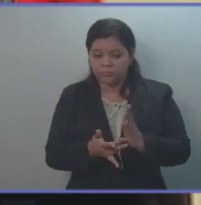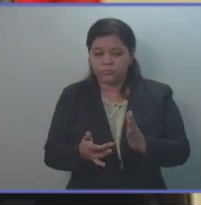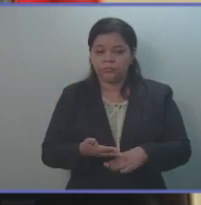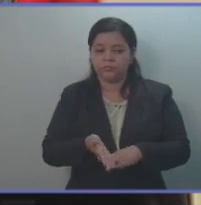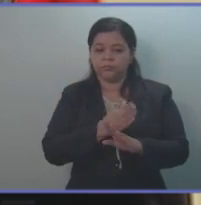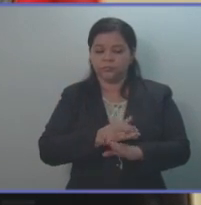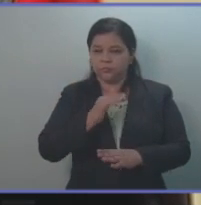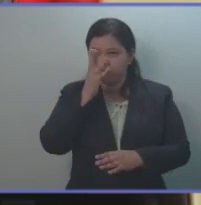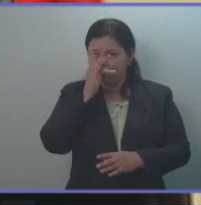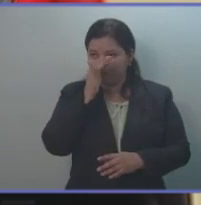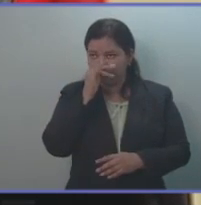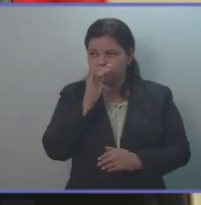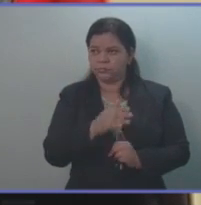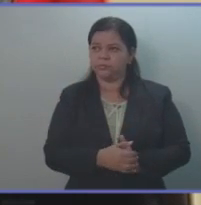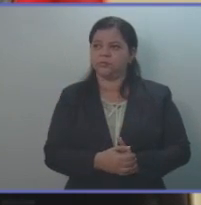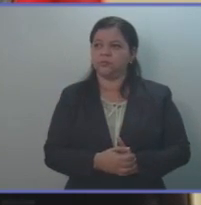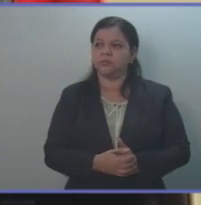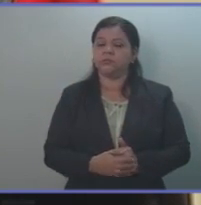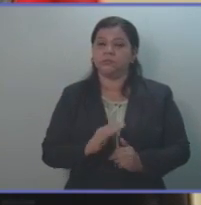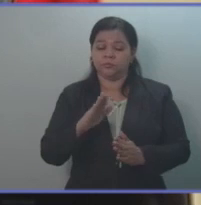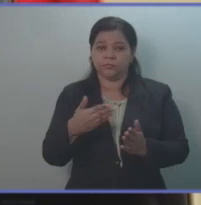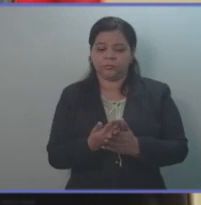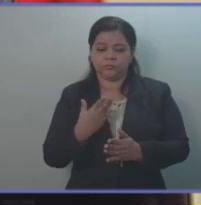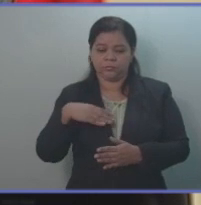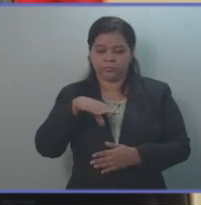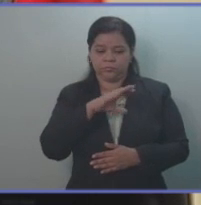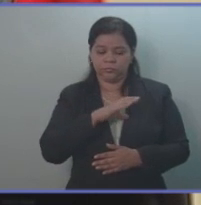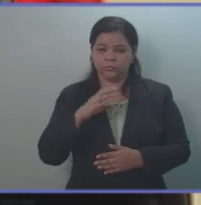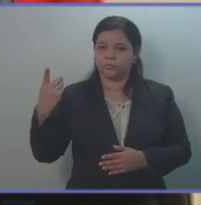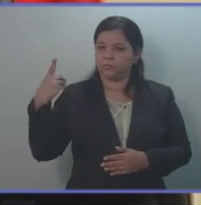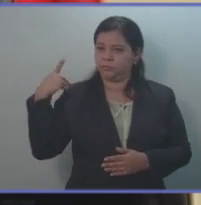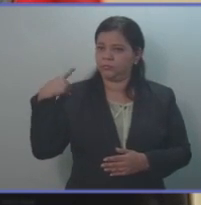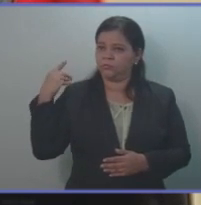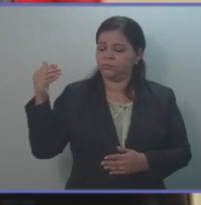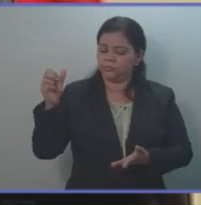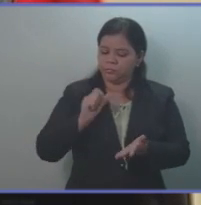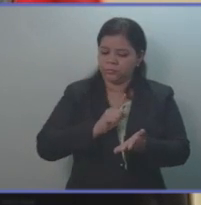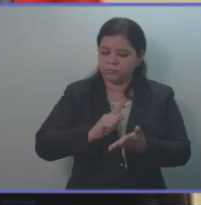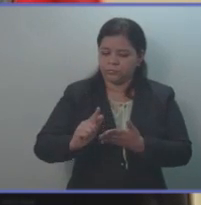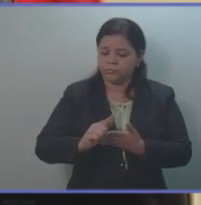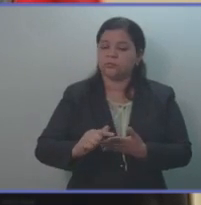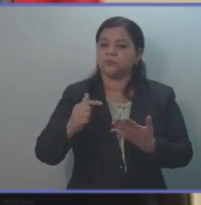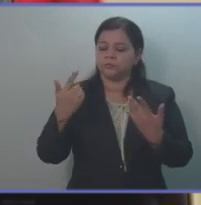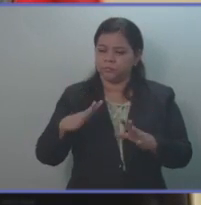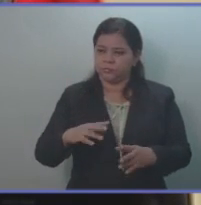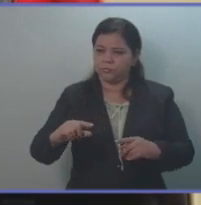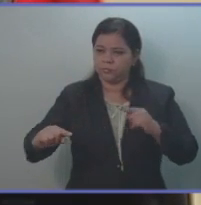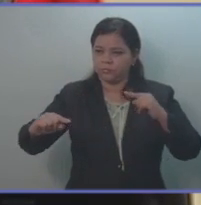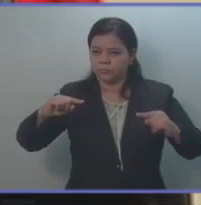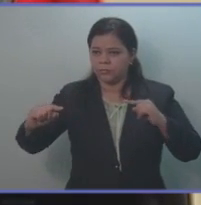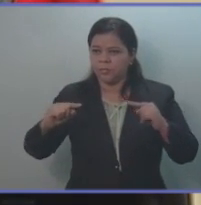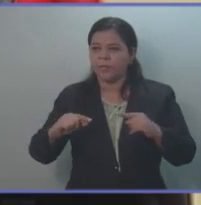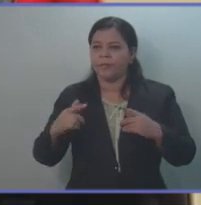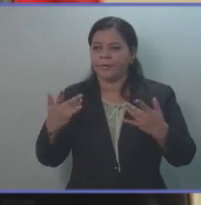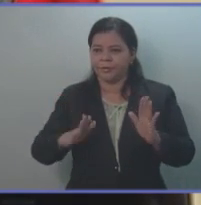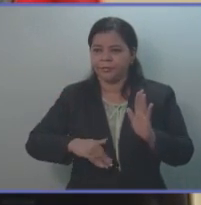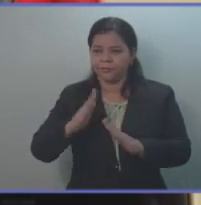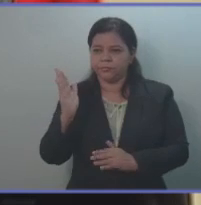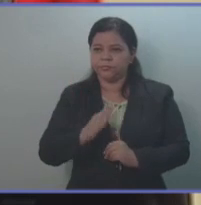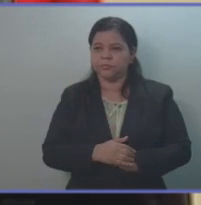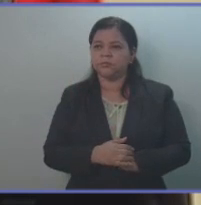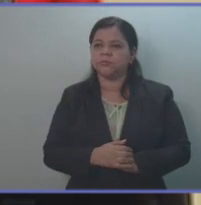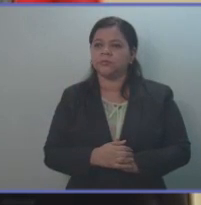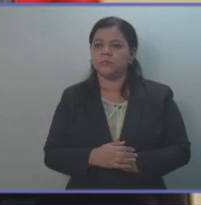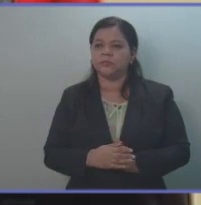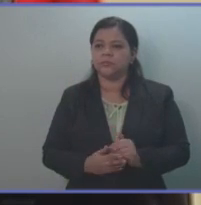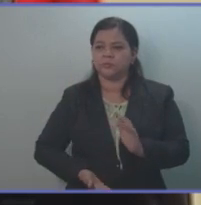febrero de 2018 por los consejos directivos escolares, utilizando la disponibilidad financiera ya asignada para ese